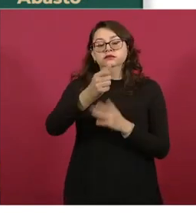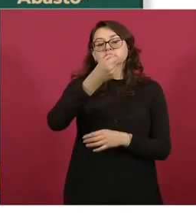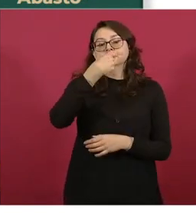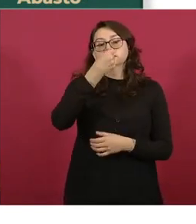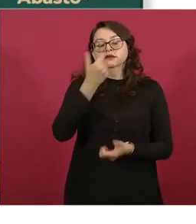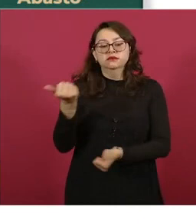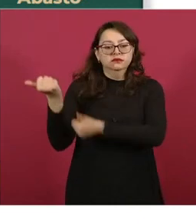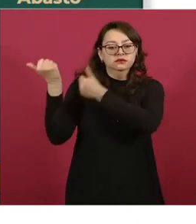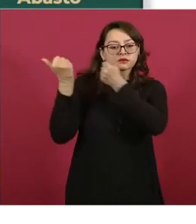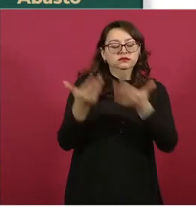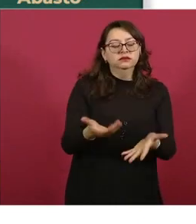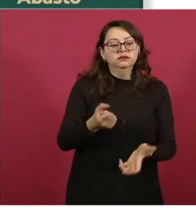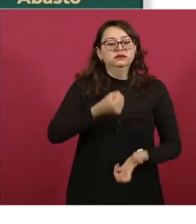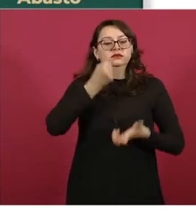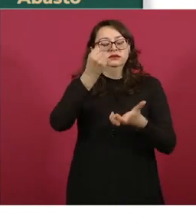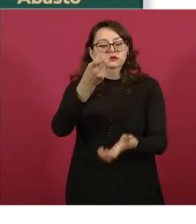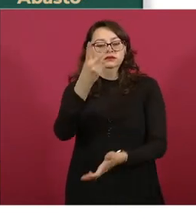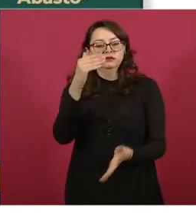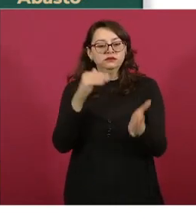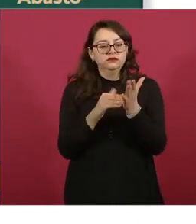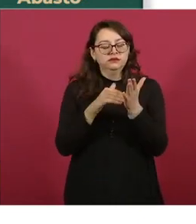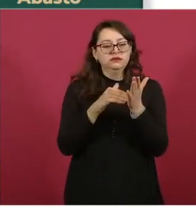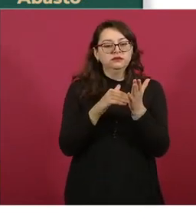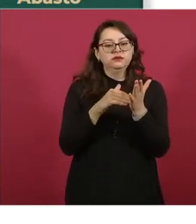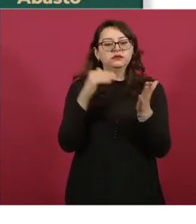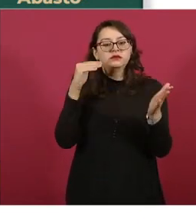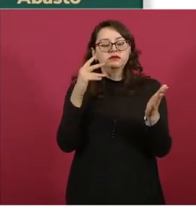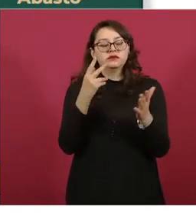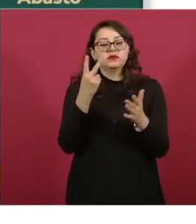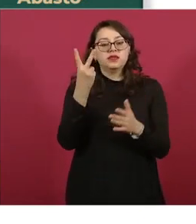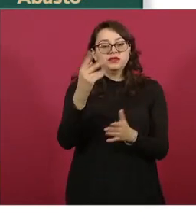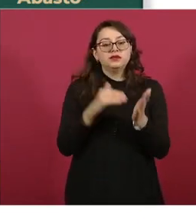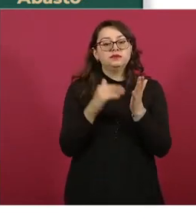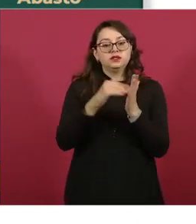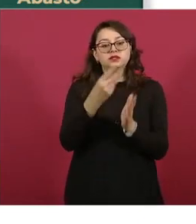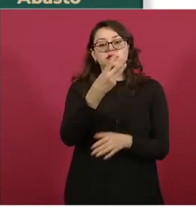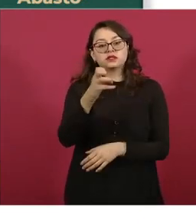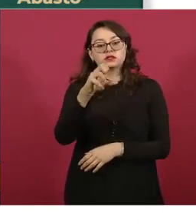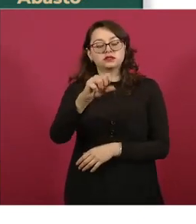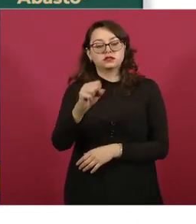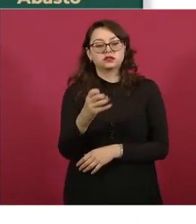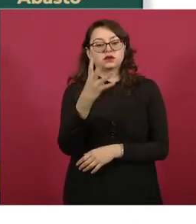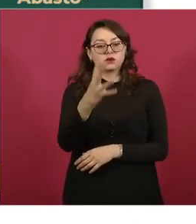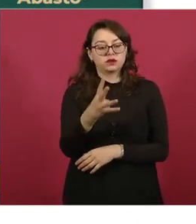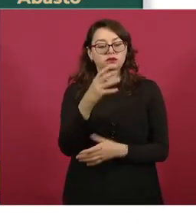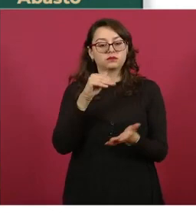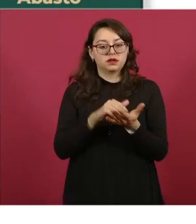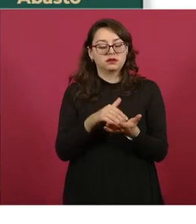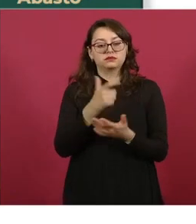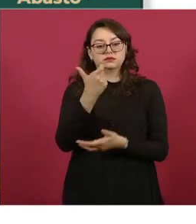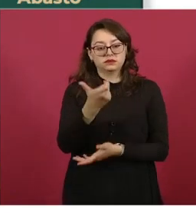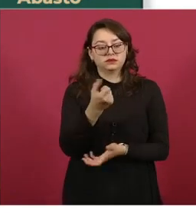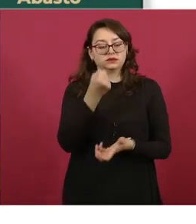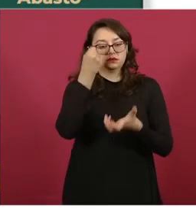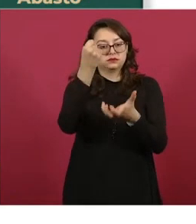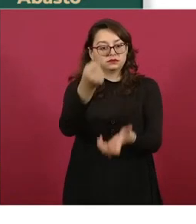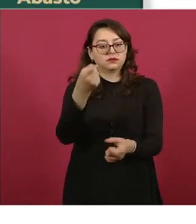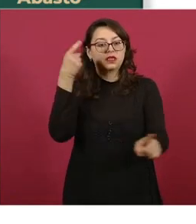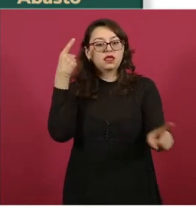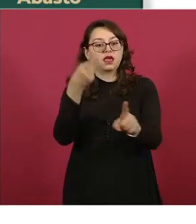de 2.364 millones de pesos en medicamentos para el estado de Guerrero. También se han